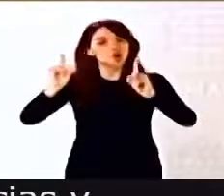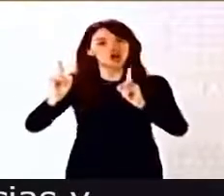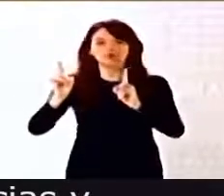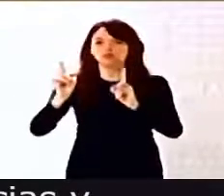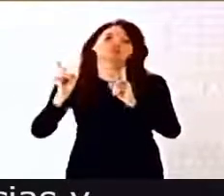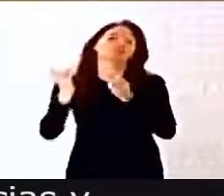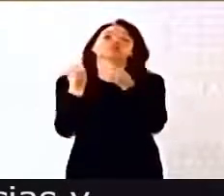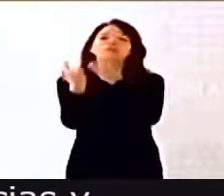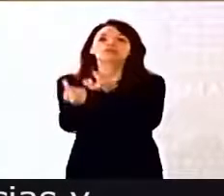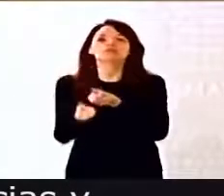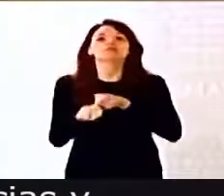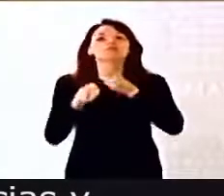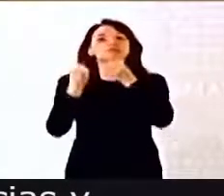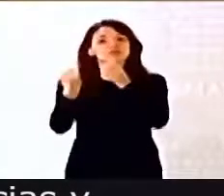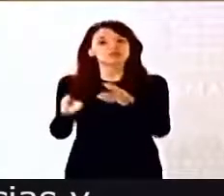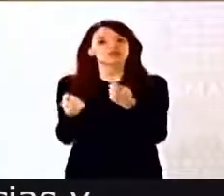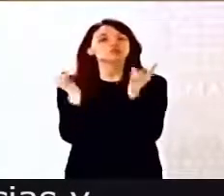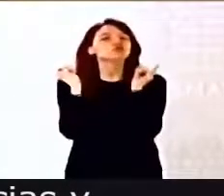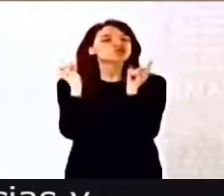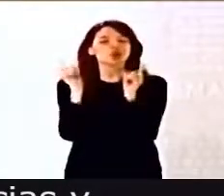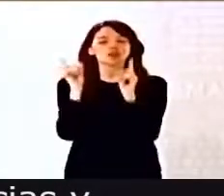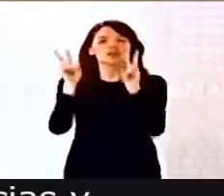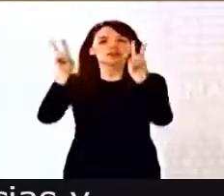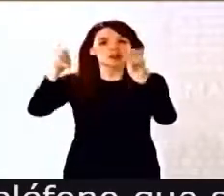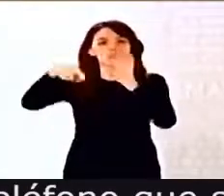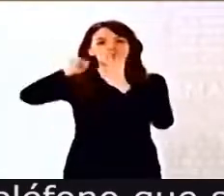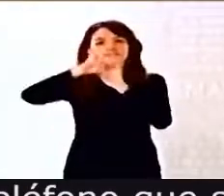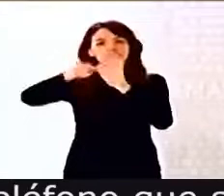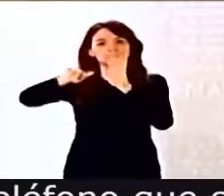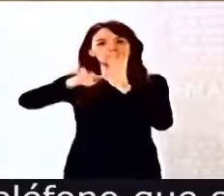solo informará sobre la desescalada.